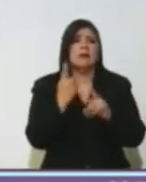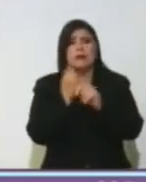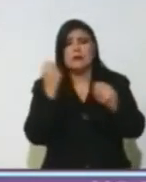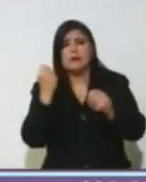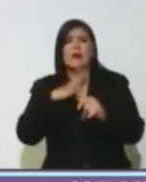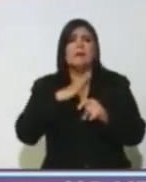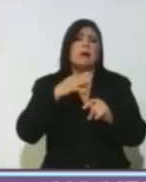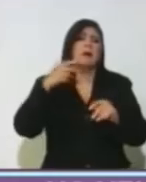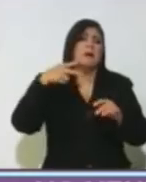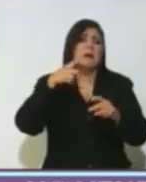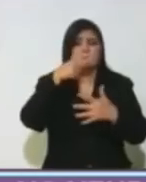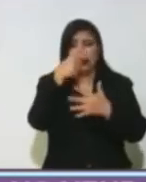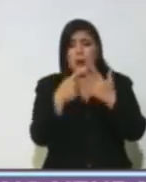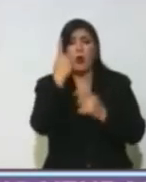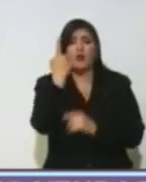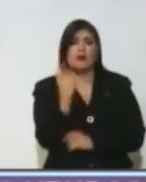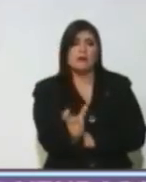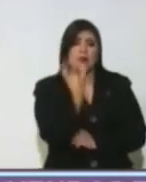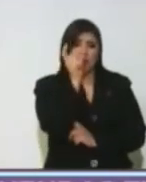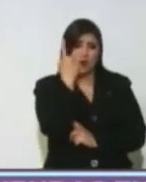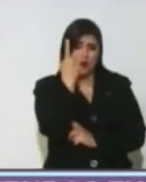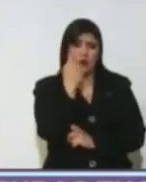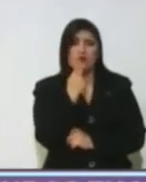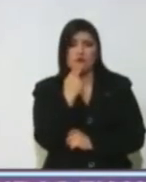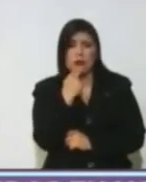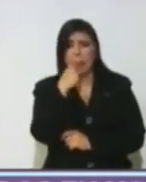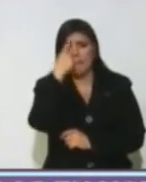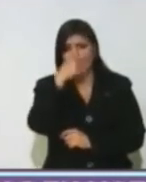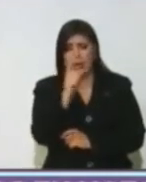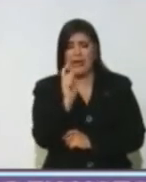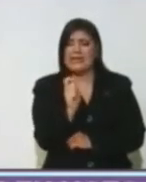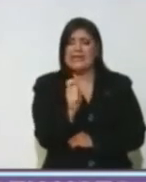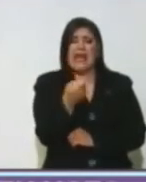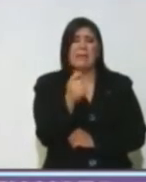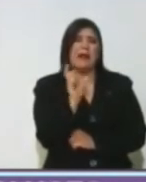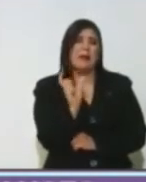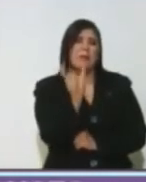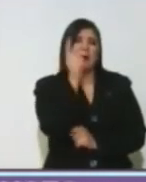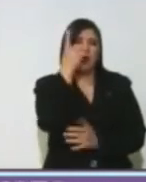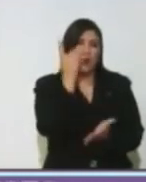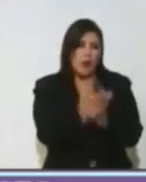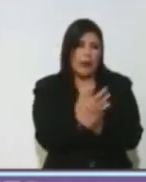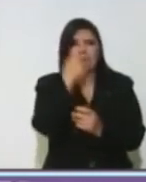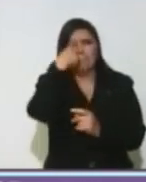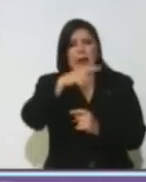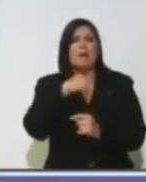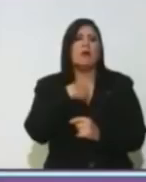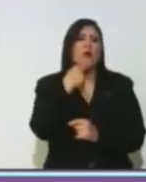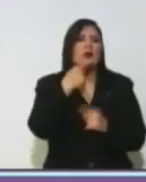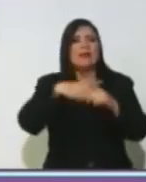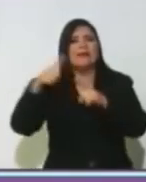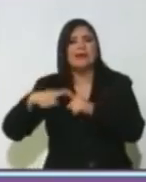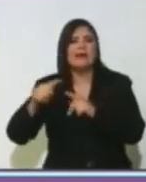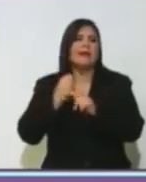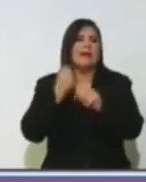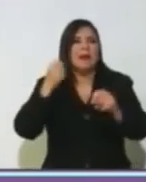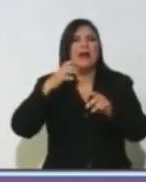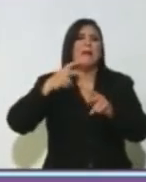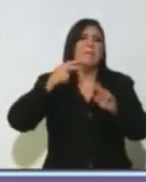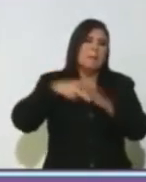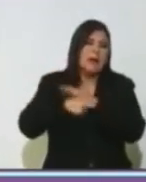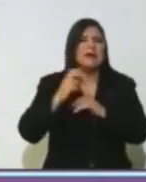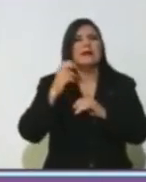de una sola tarjeta me refiero a la tarjeta llave de la ciudad una tarjeta que en el mismo instante que lo obtienen de